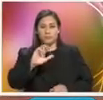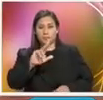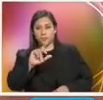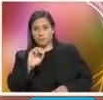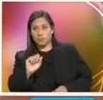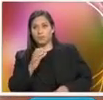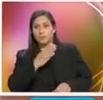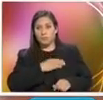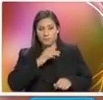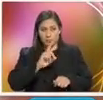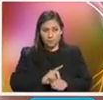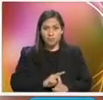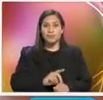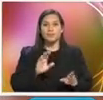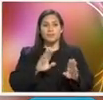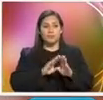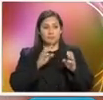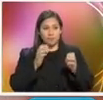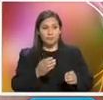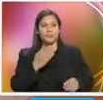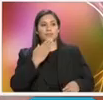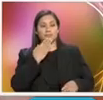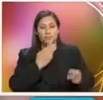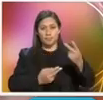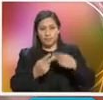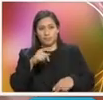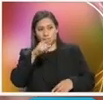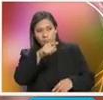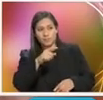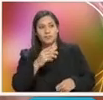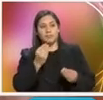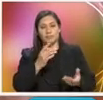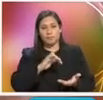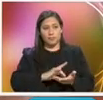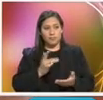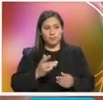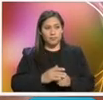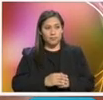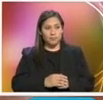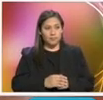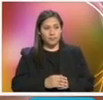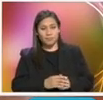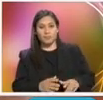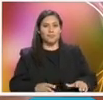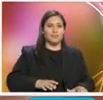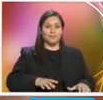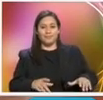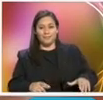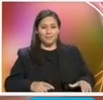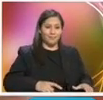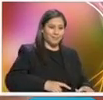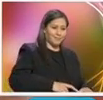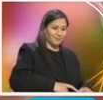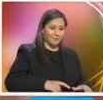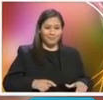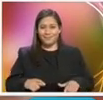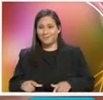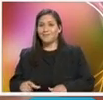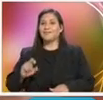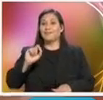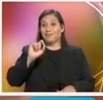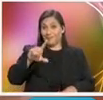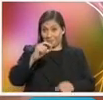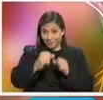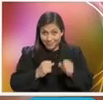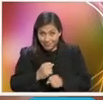Carlos, muy buenos días. ¿Cómo estás, amigo? Enrique? Bienvenido, bien, ¿y tú? Muchas gracias. Ay. No se me vaya a ir. Se me giro Tiene 27 años,